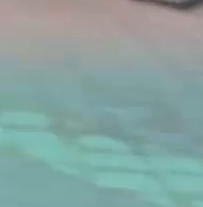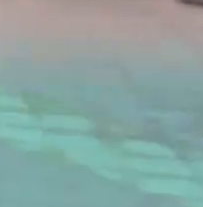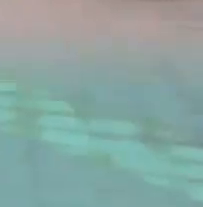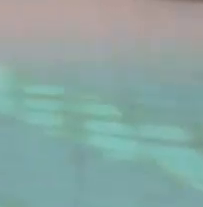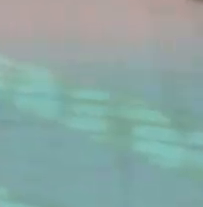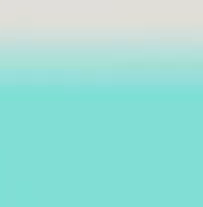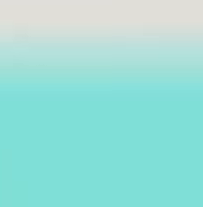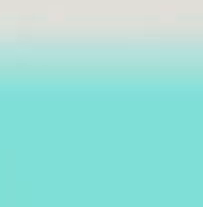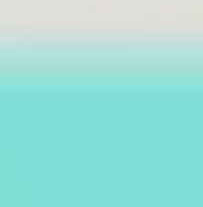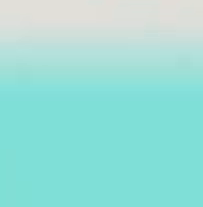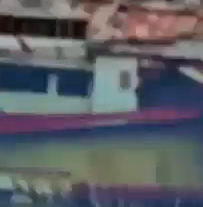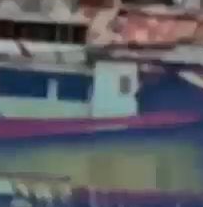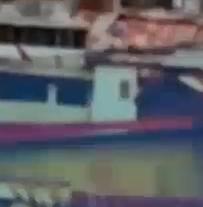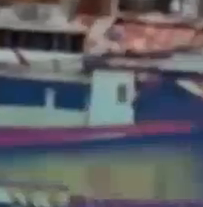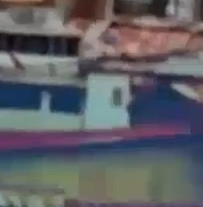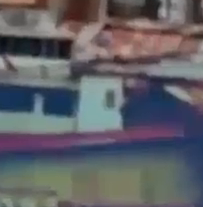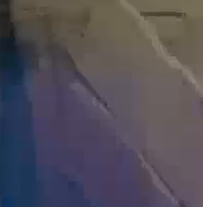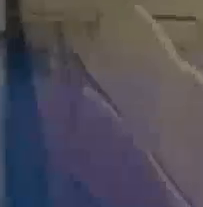Investigación.